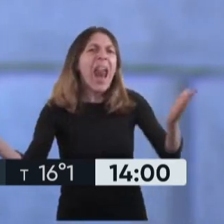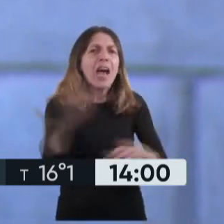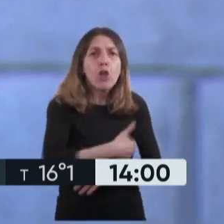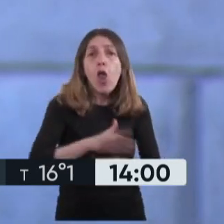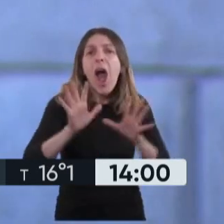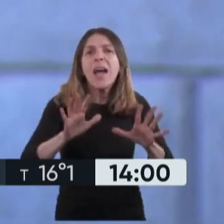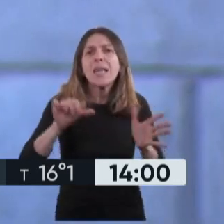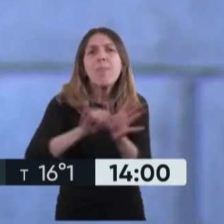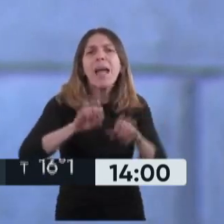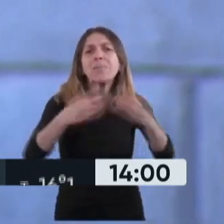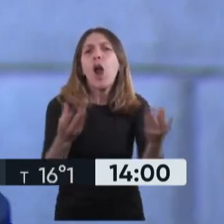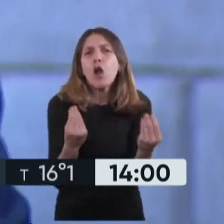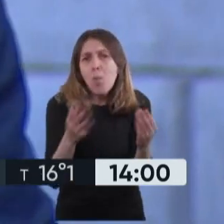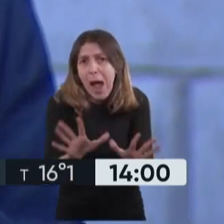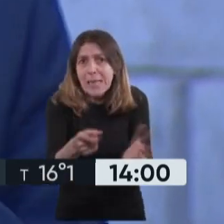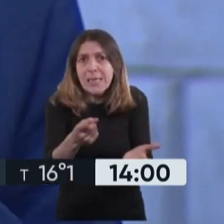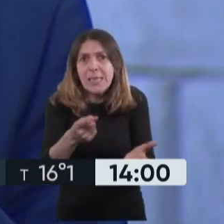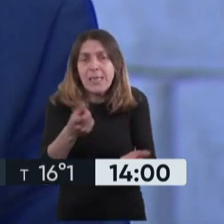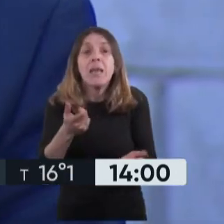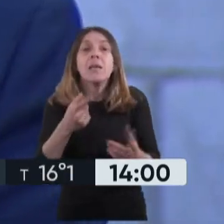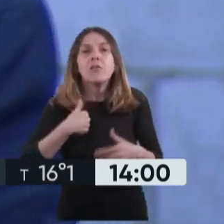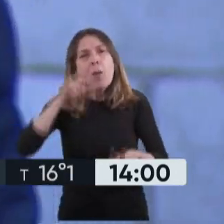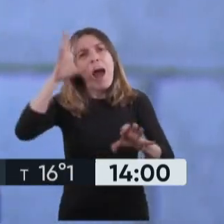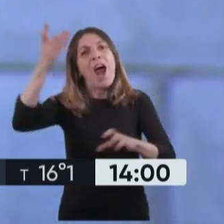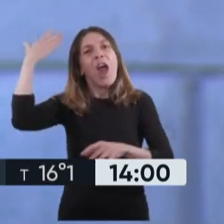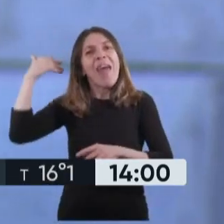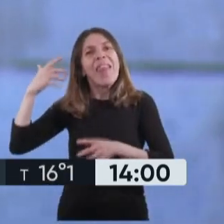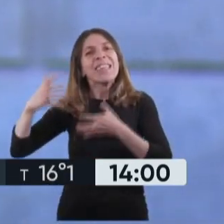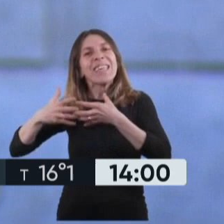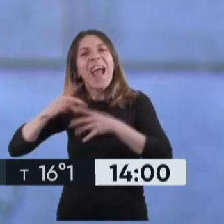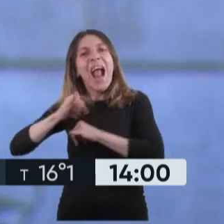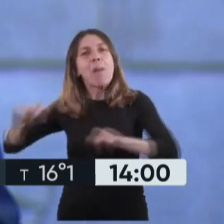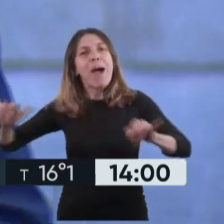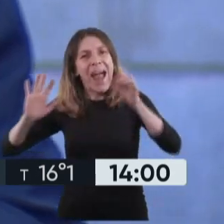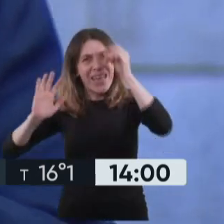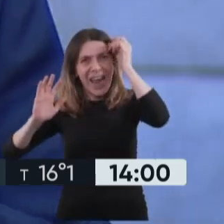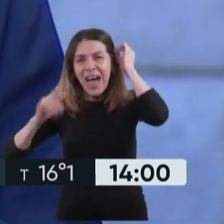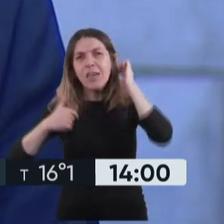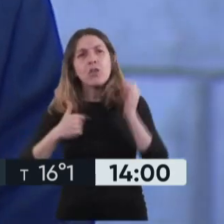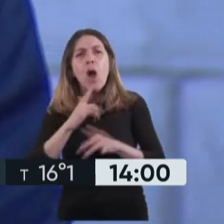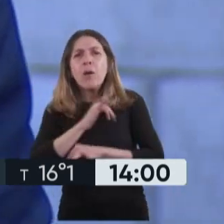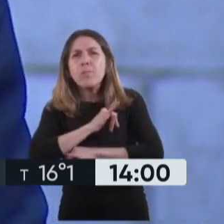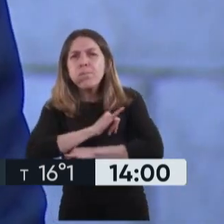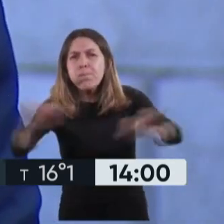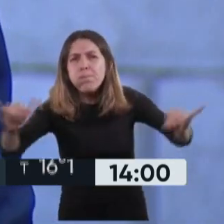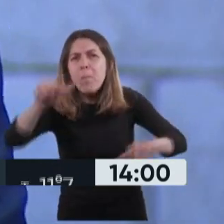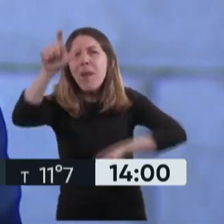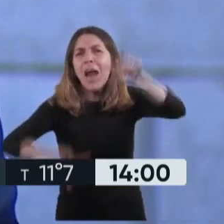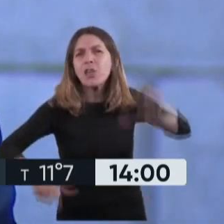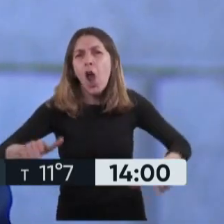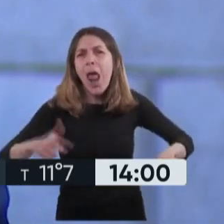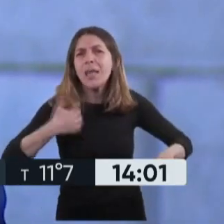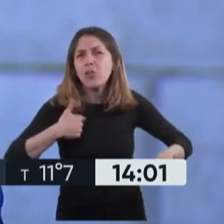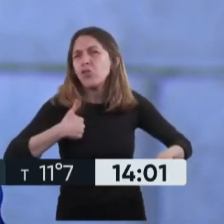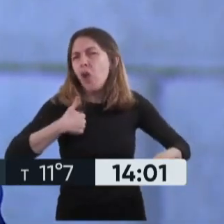del que habla jorge me acordé que en algún momento de la campaña yo les dije a los argentinos algo en lo que sigo